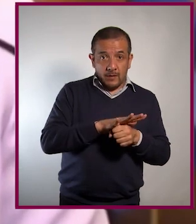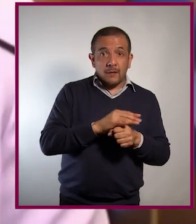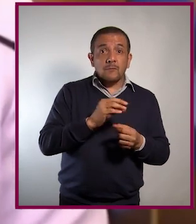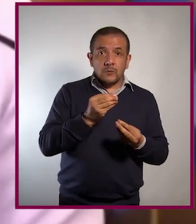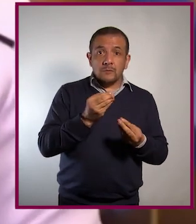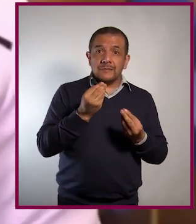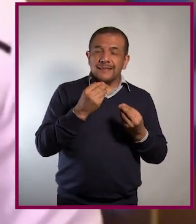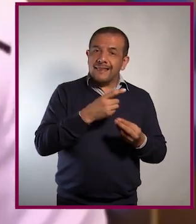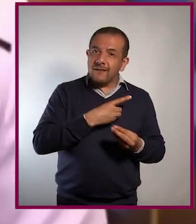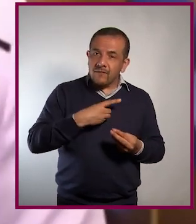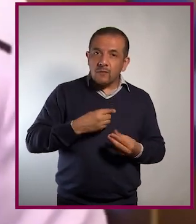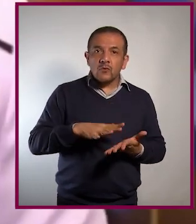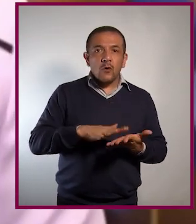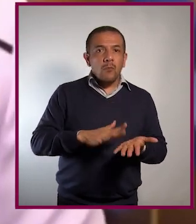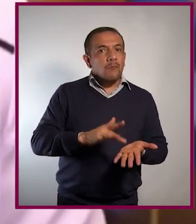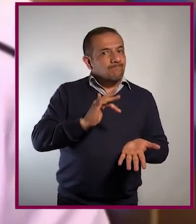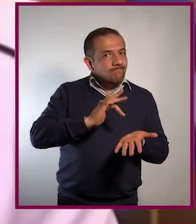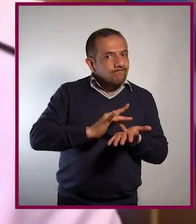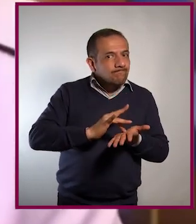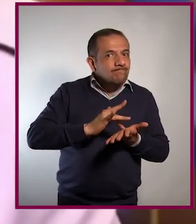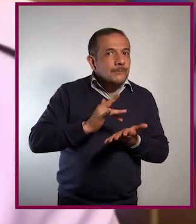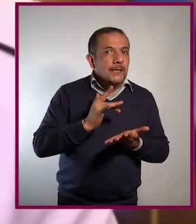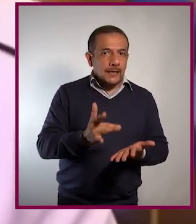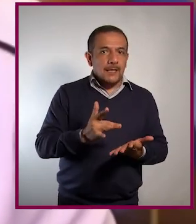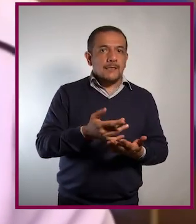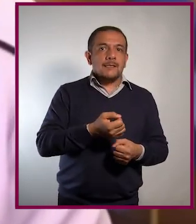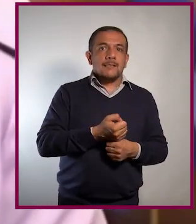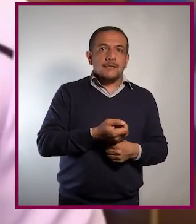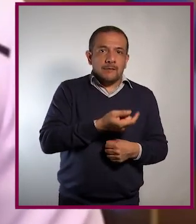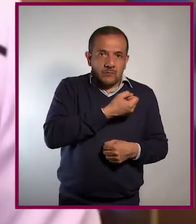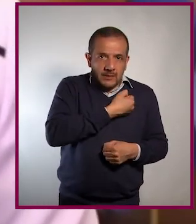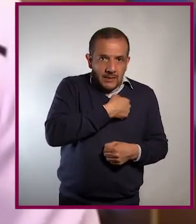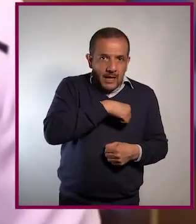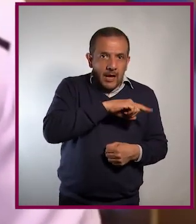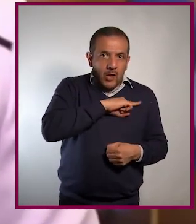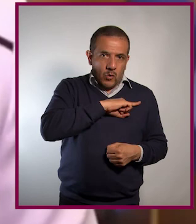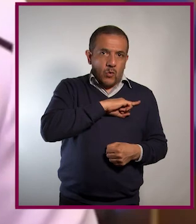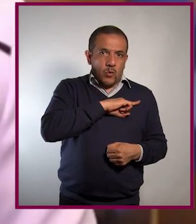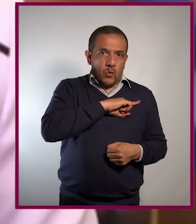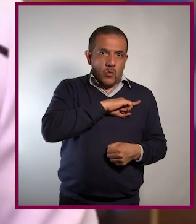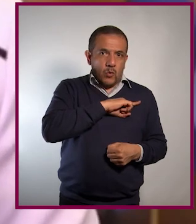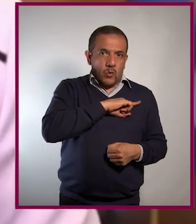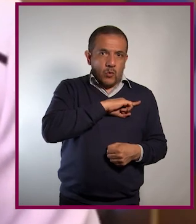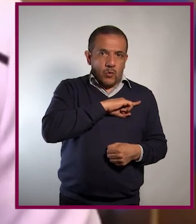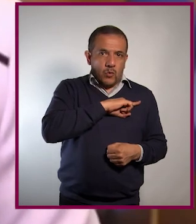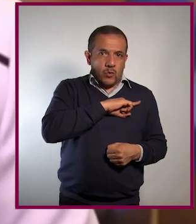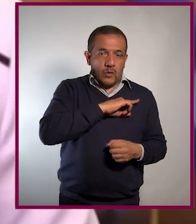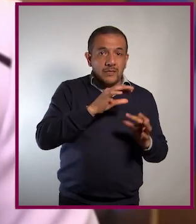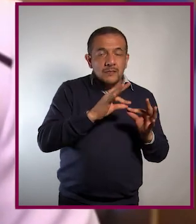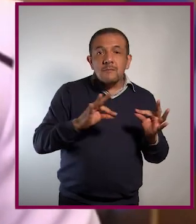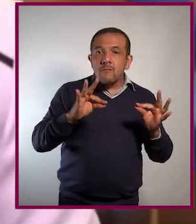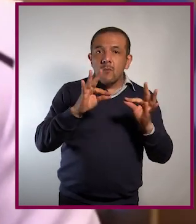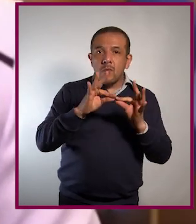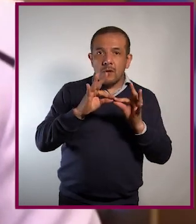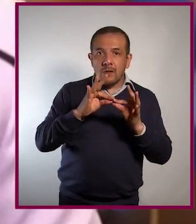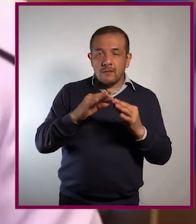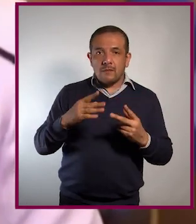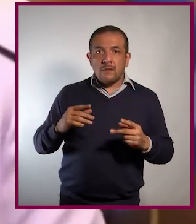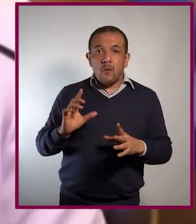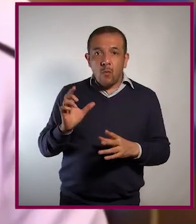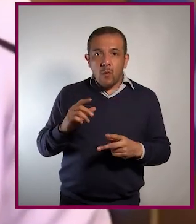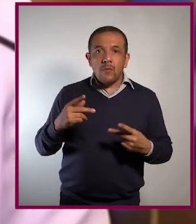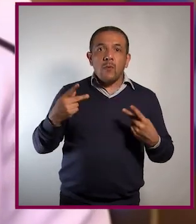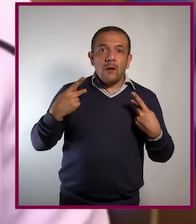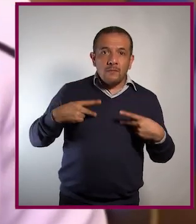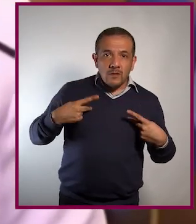el agradecimiento y el reconocimiento por el poder de la salud y cómo la buena salud es esencial para